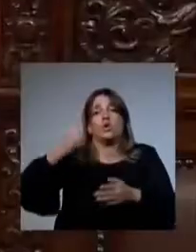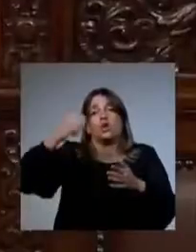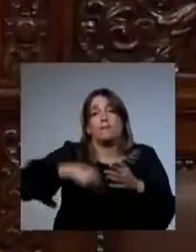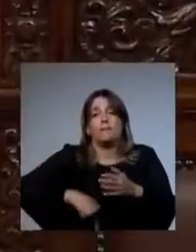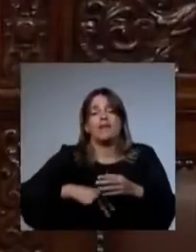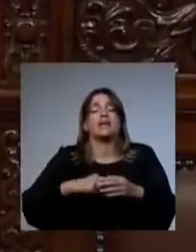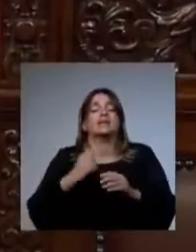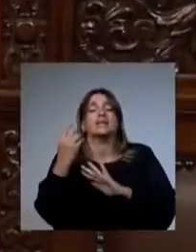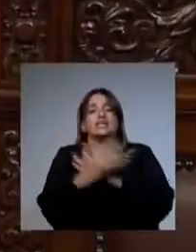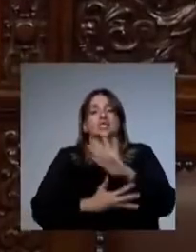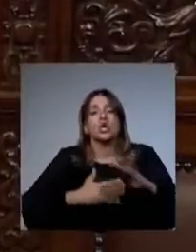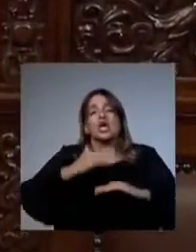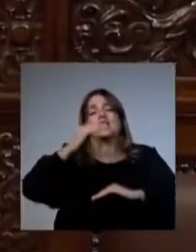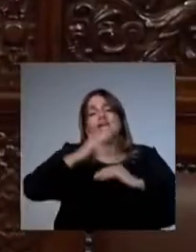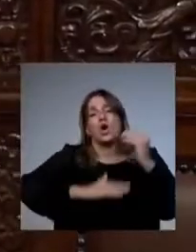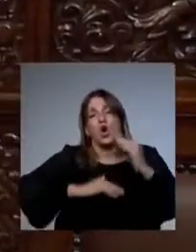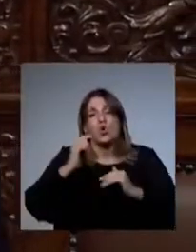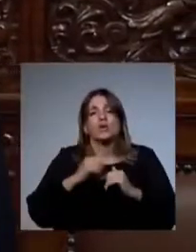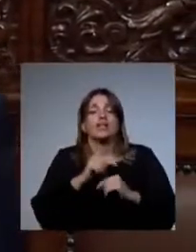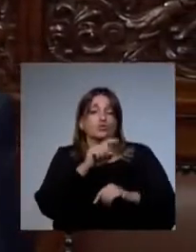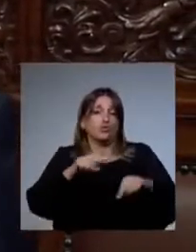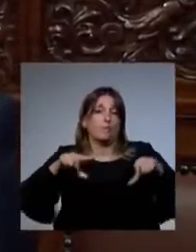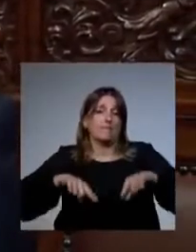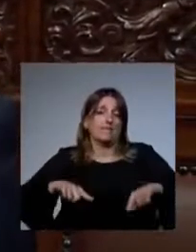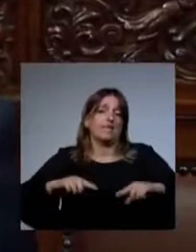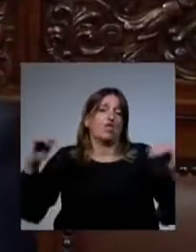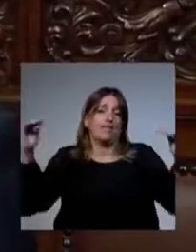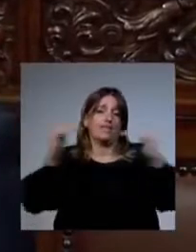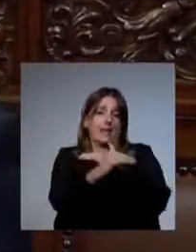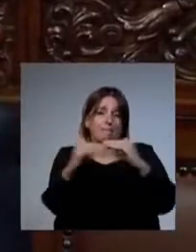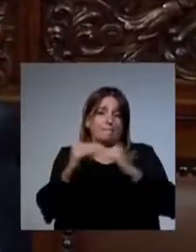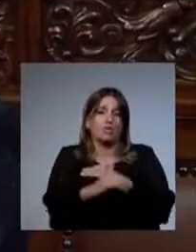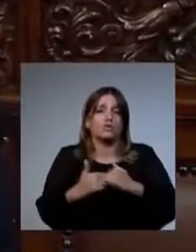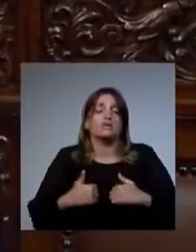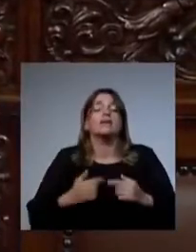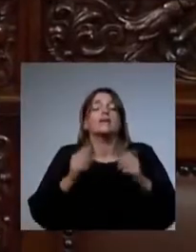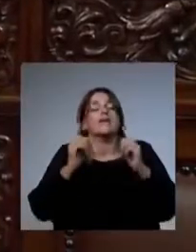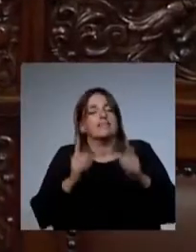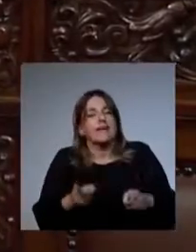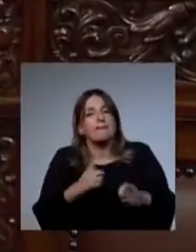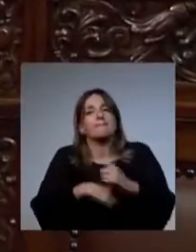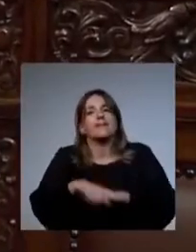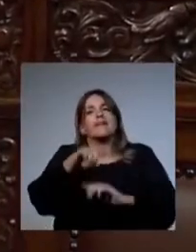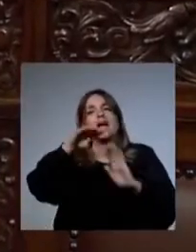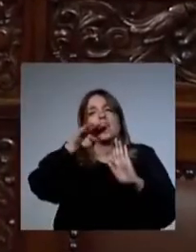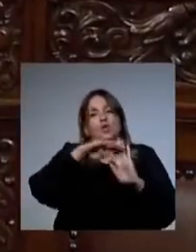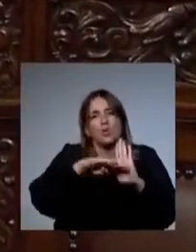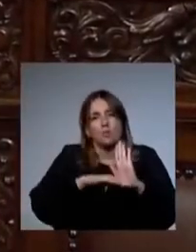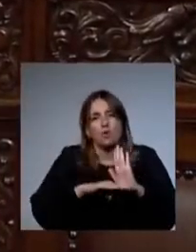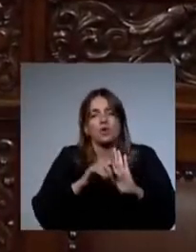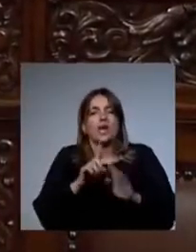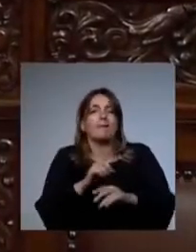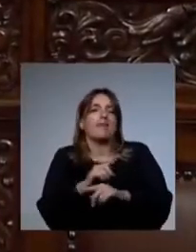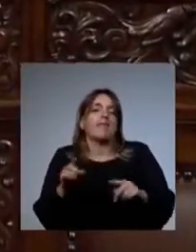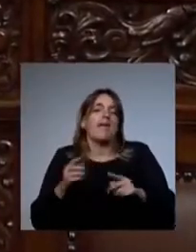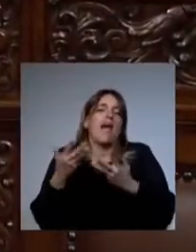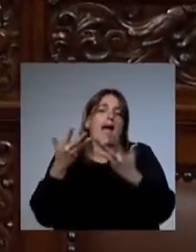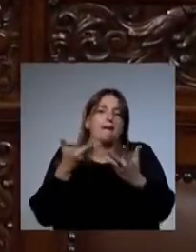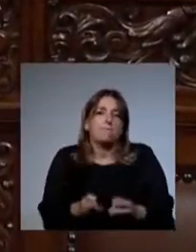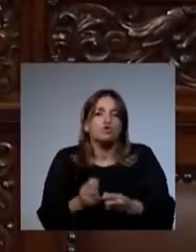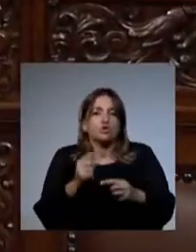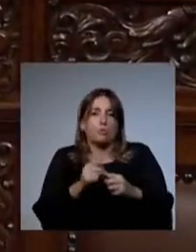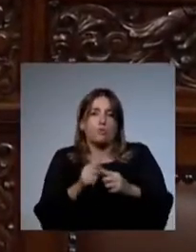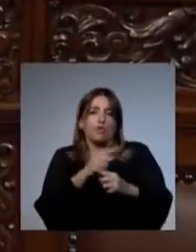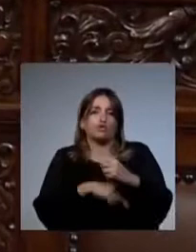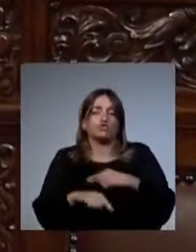Nacional de Obras del Ministerio de Transporte y Obras Públicas, está previsto un programa de emisión de bonos por parte de